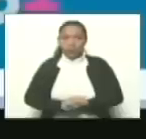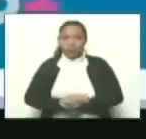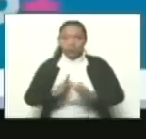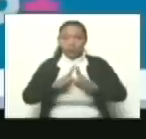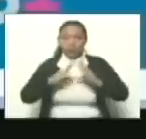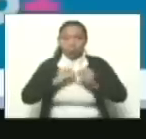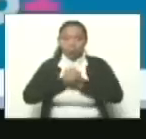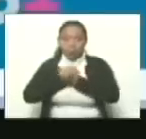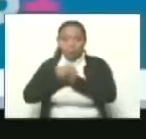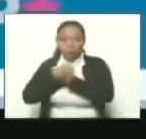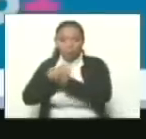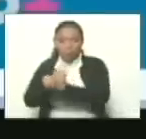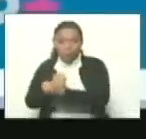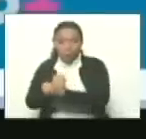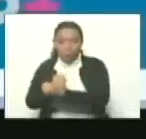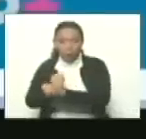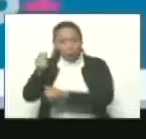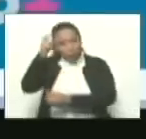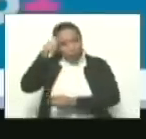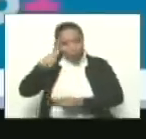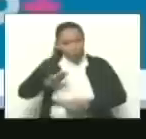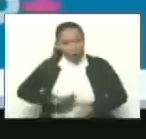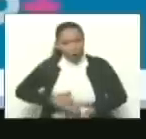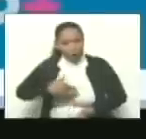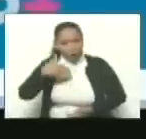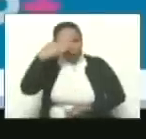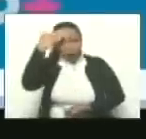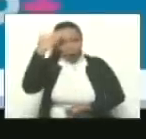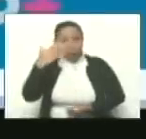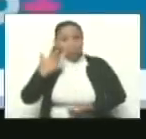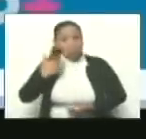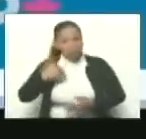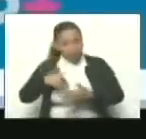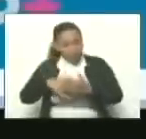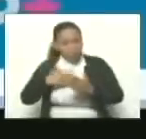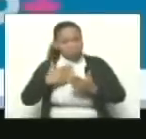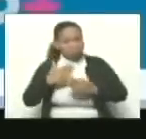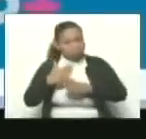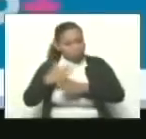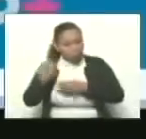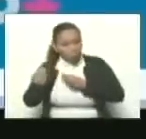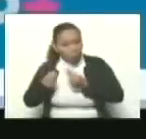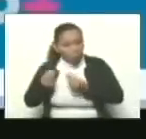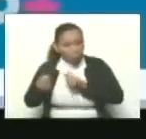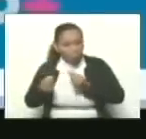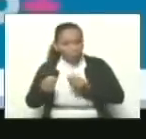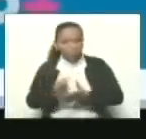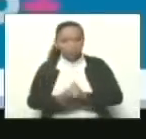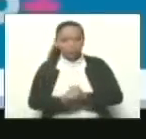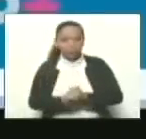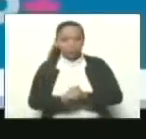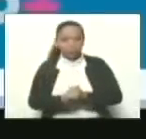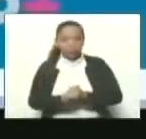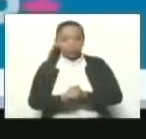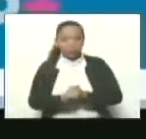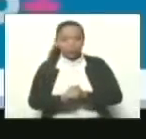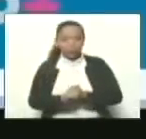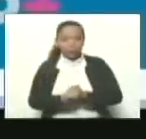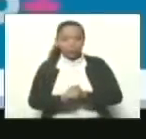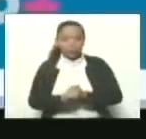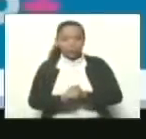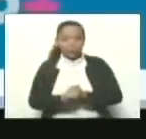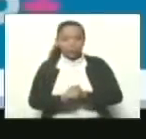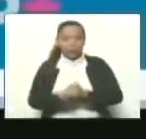amor que se nos da de los pueblos árabes. Así que vamos a coordinar. Bueno, tenemos a Sira, me dicen. Ajá,